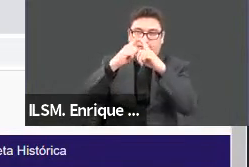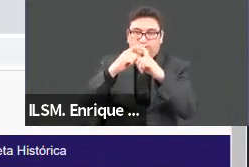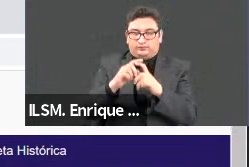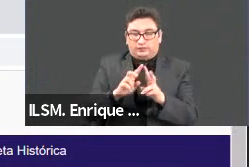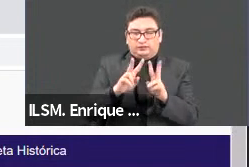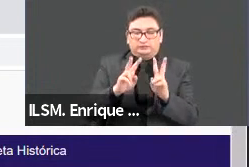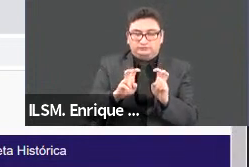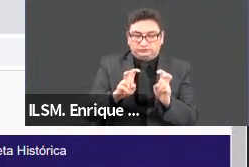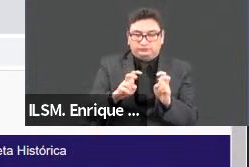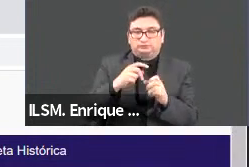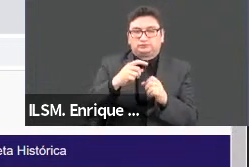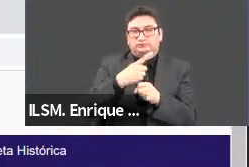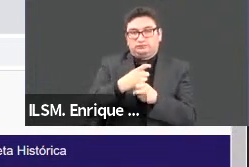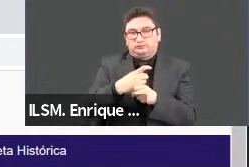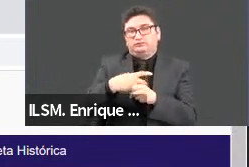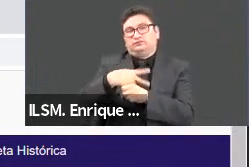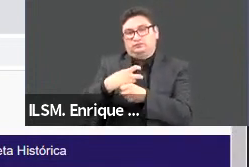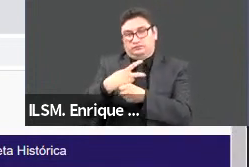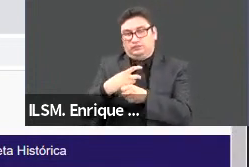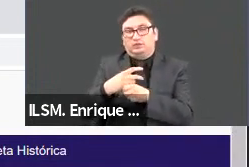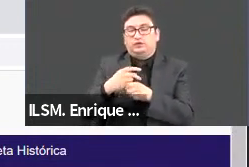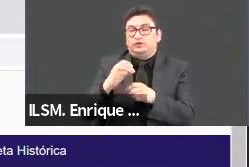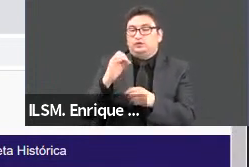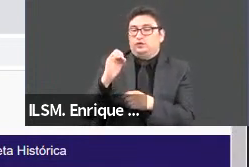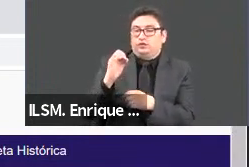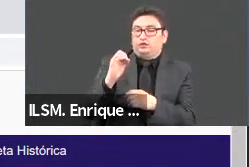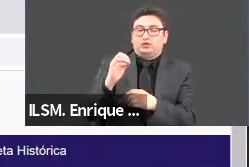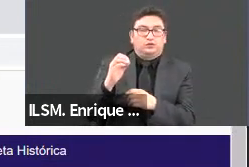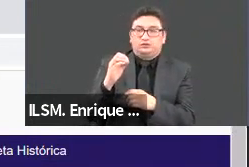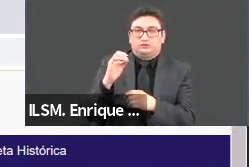texto, operador lógico y